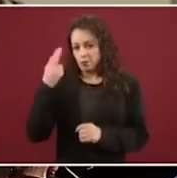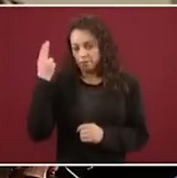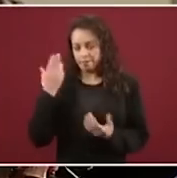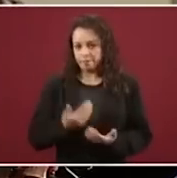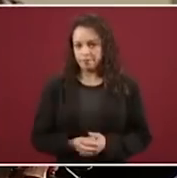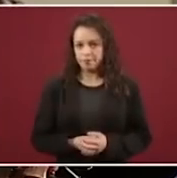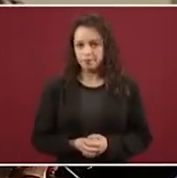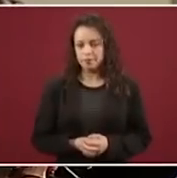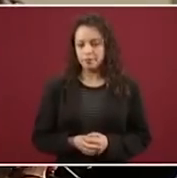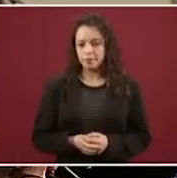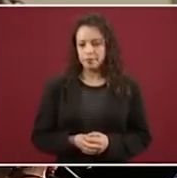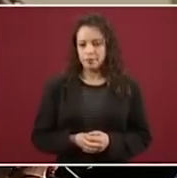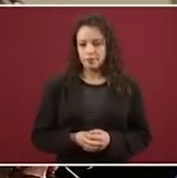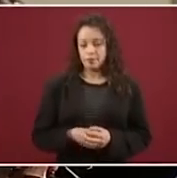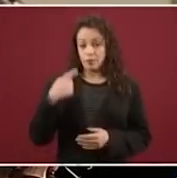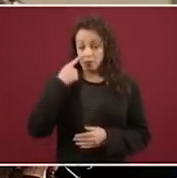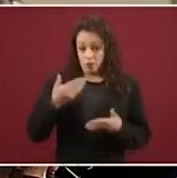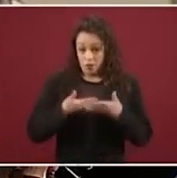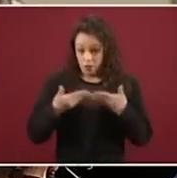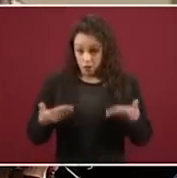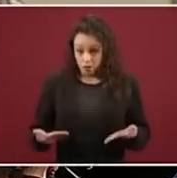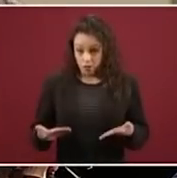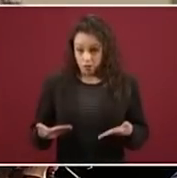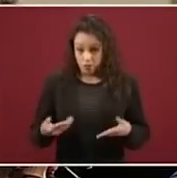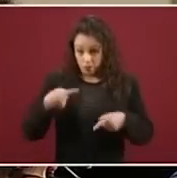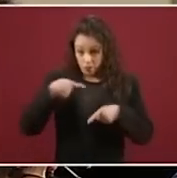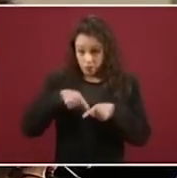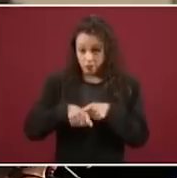presidente, en este panorama que arranca en el embrión